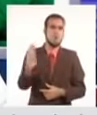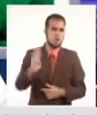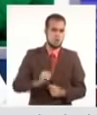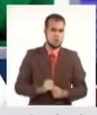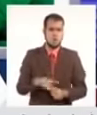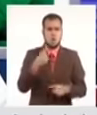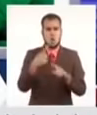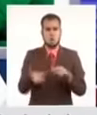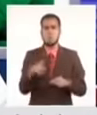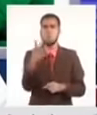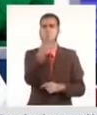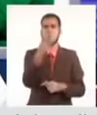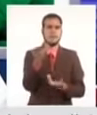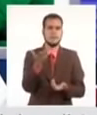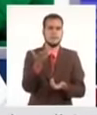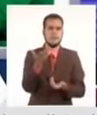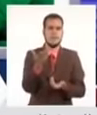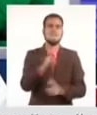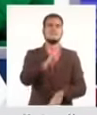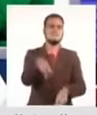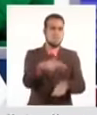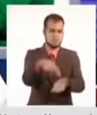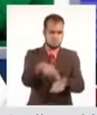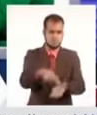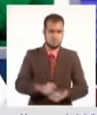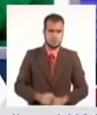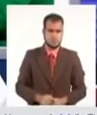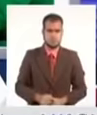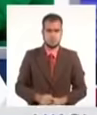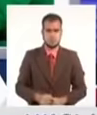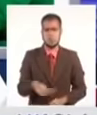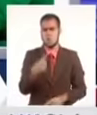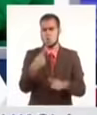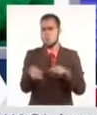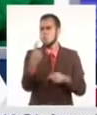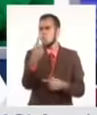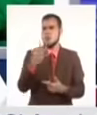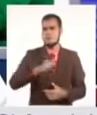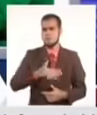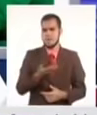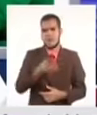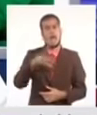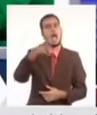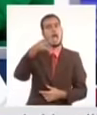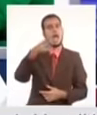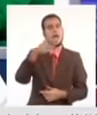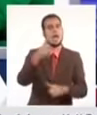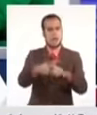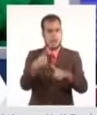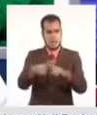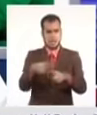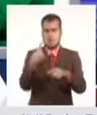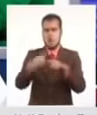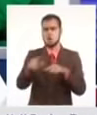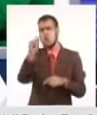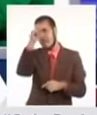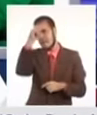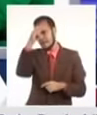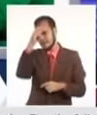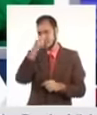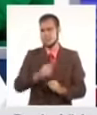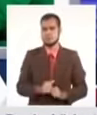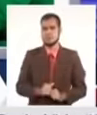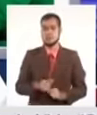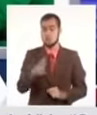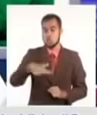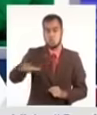filipinos, 1 griego, 3 de la India y 1 de Rusia, todos como consecuencia de la